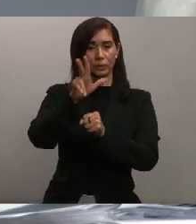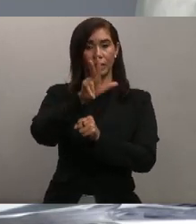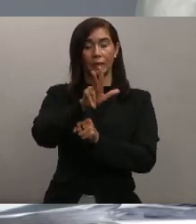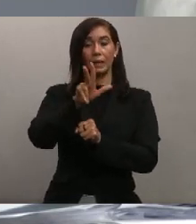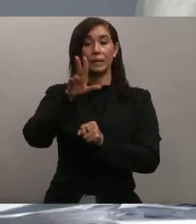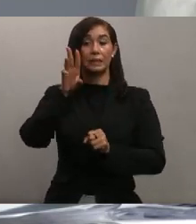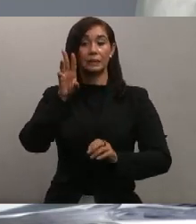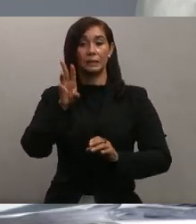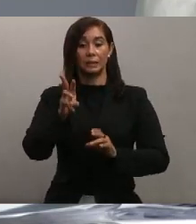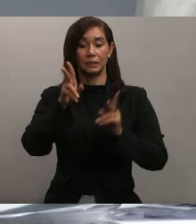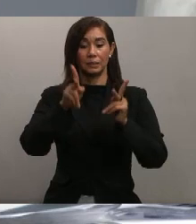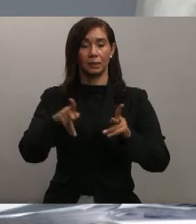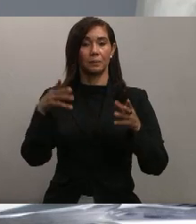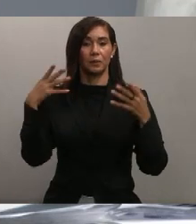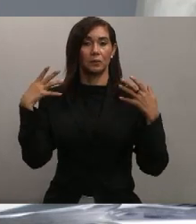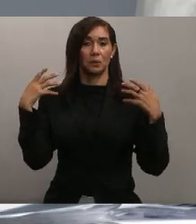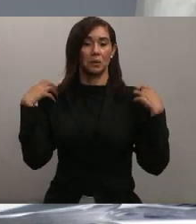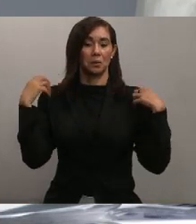alta